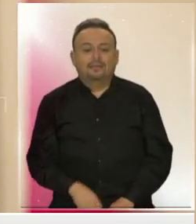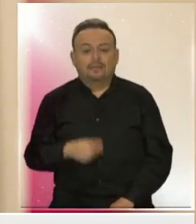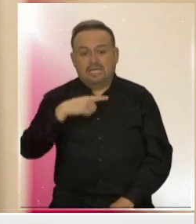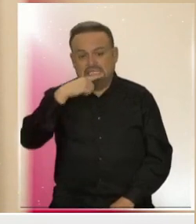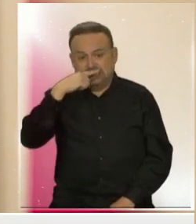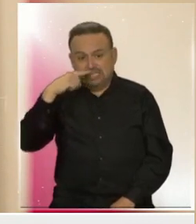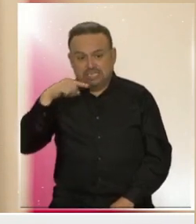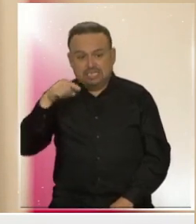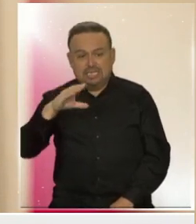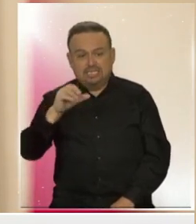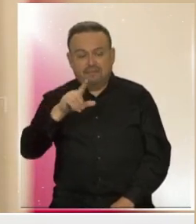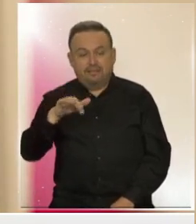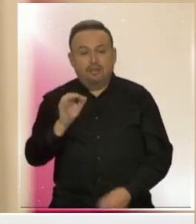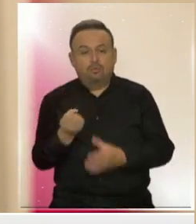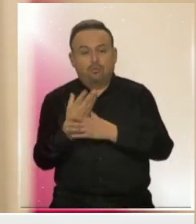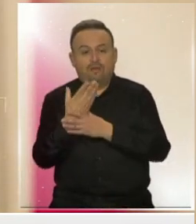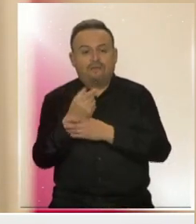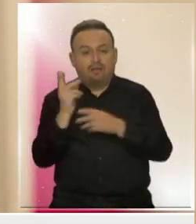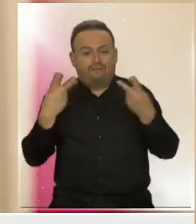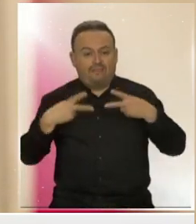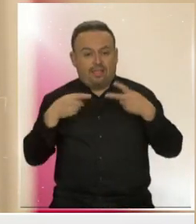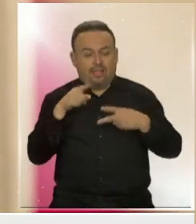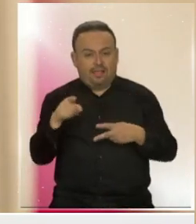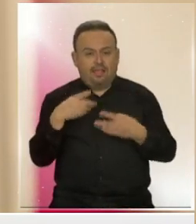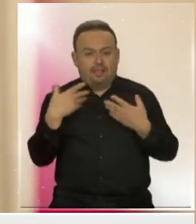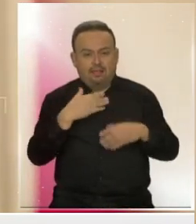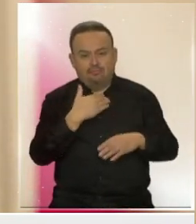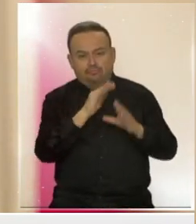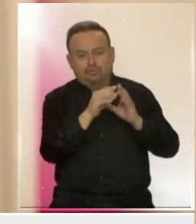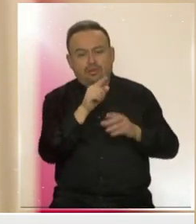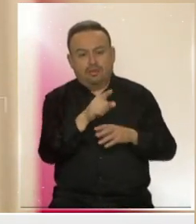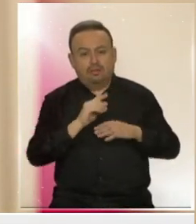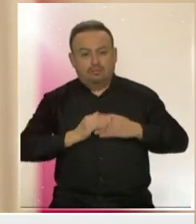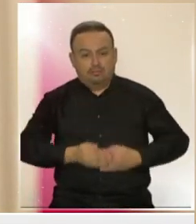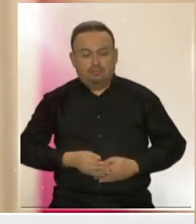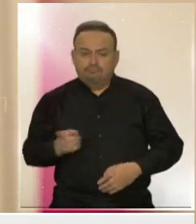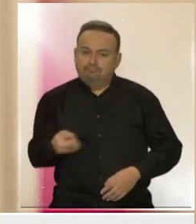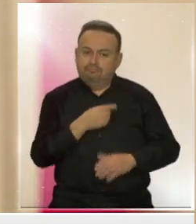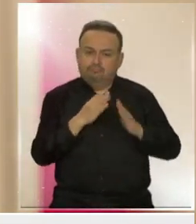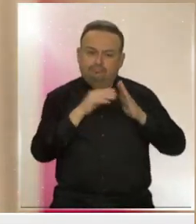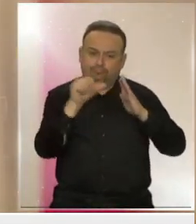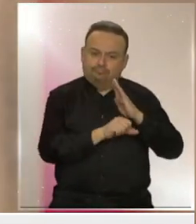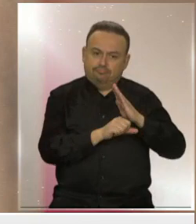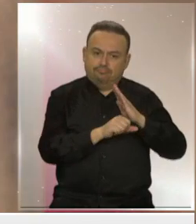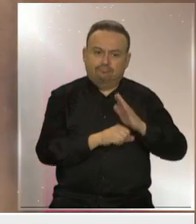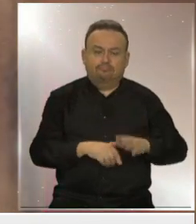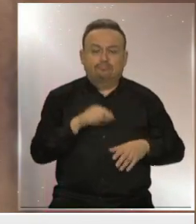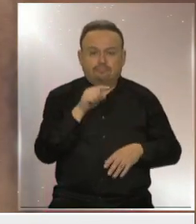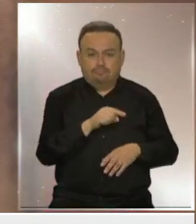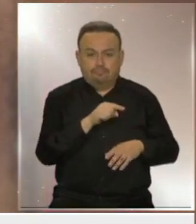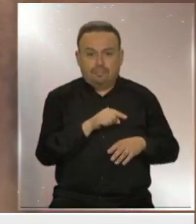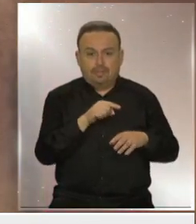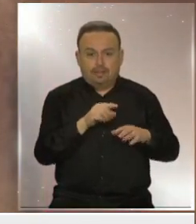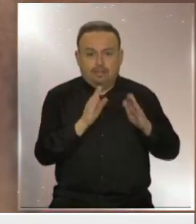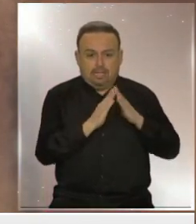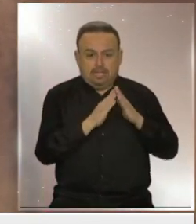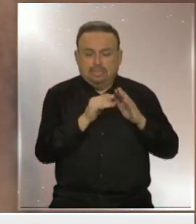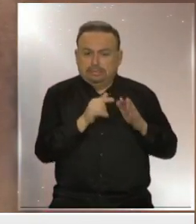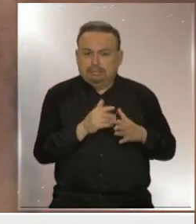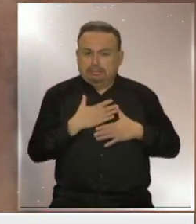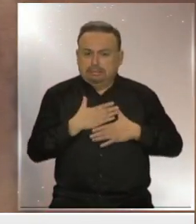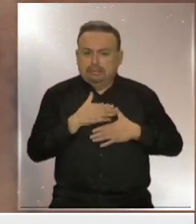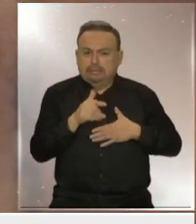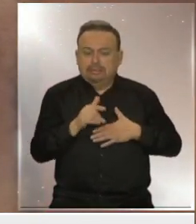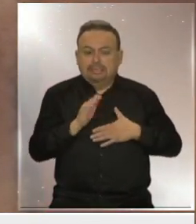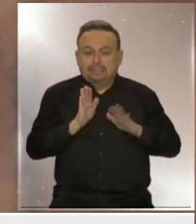Odontóloga en el CESFAM Nueva Aurora de Viña del Mar, fue enviada por su embarazo a cuarentena preventiva. Desde aquí, y con temor,